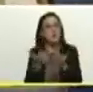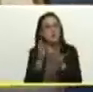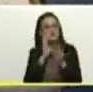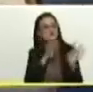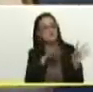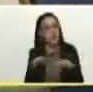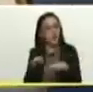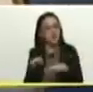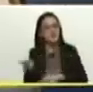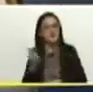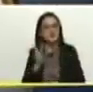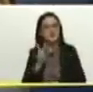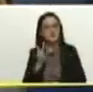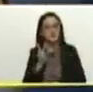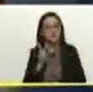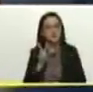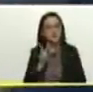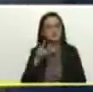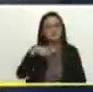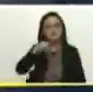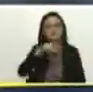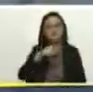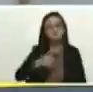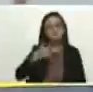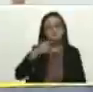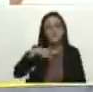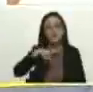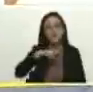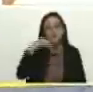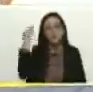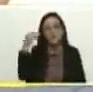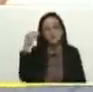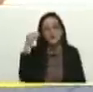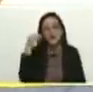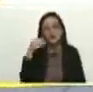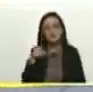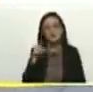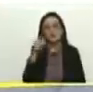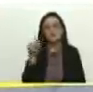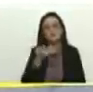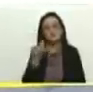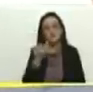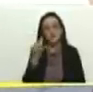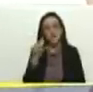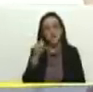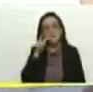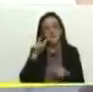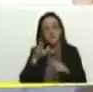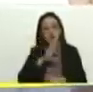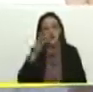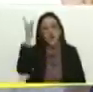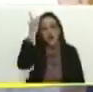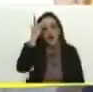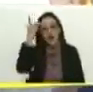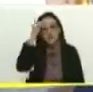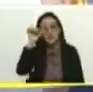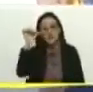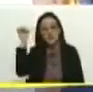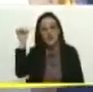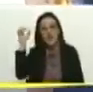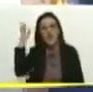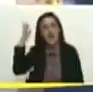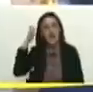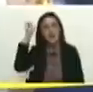más de lo que nosotros pensamos o creemos, actores del Asia, de la